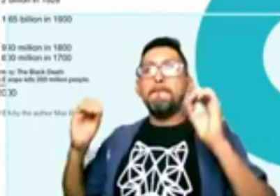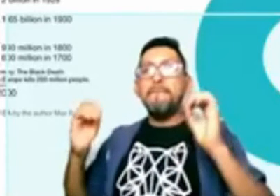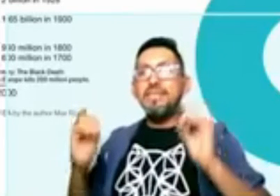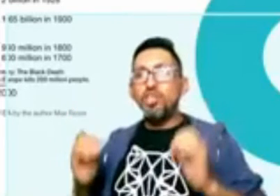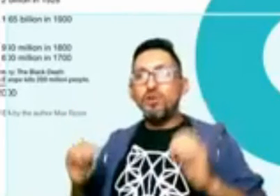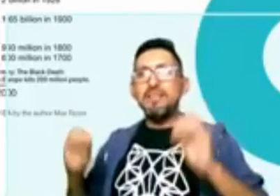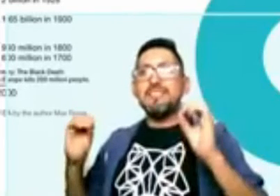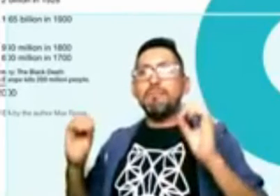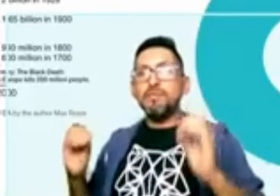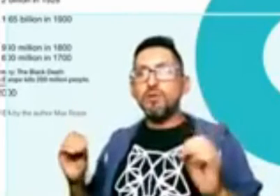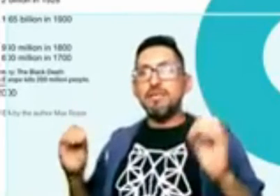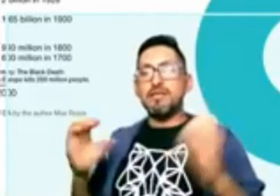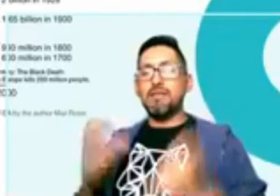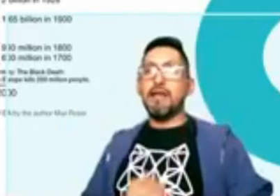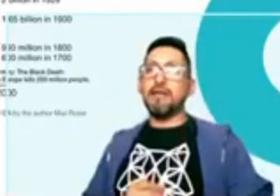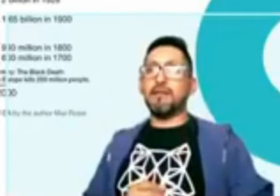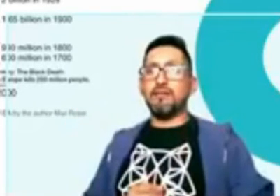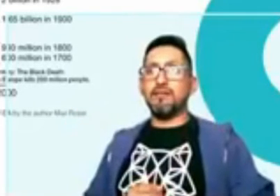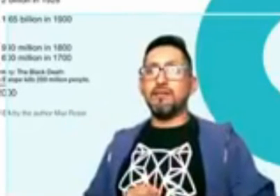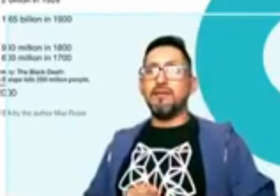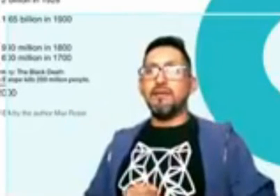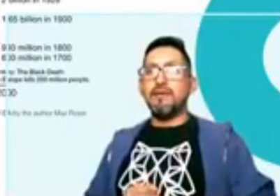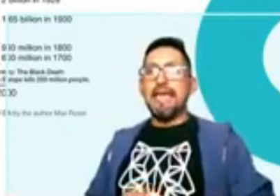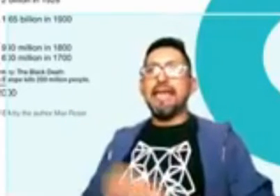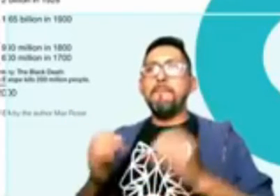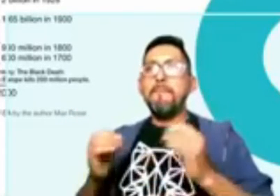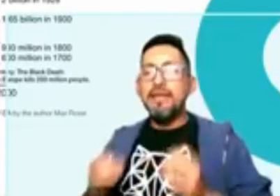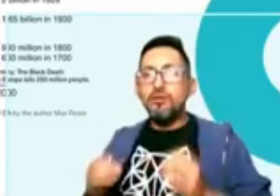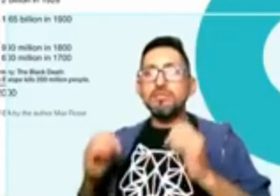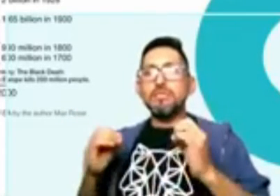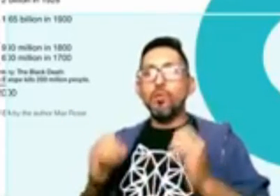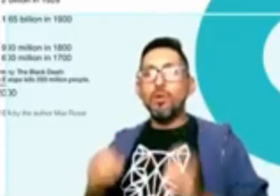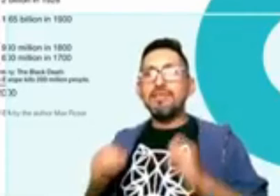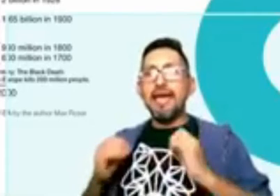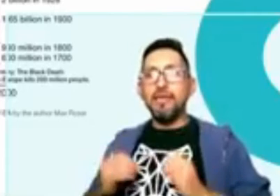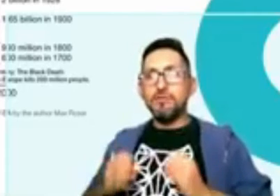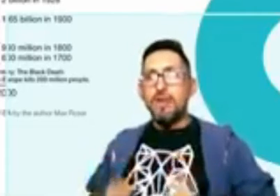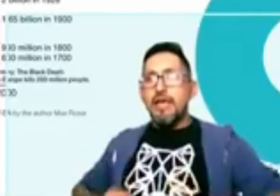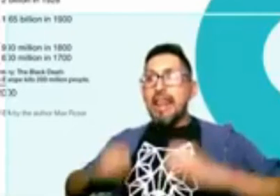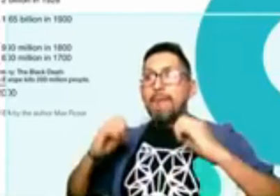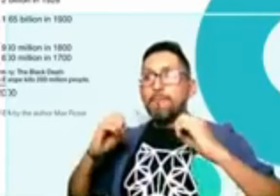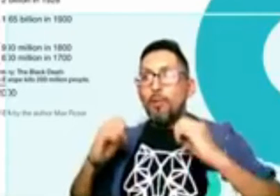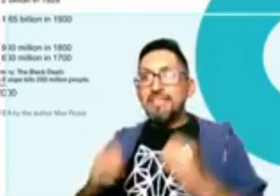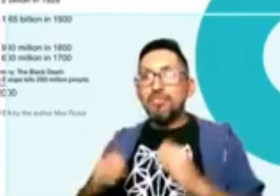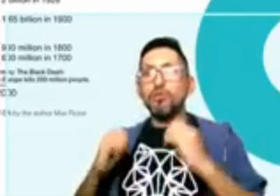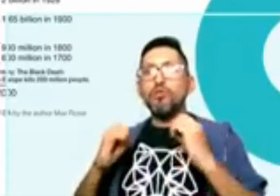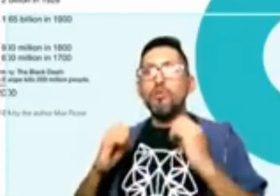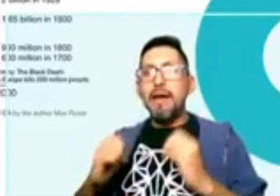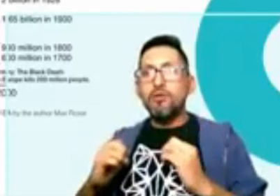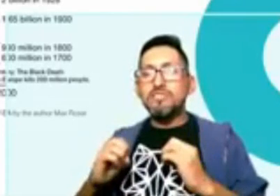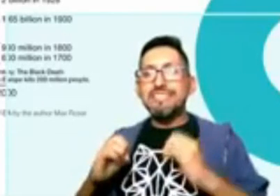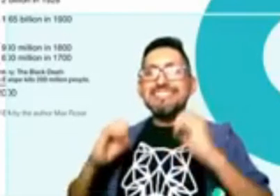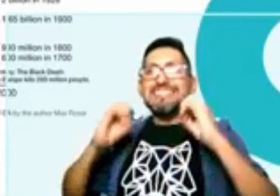7.700 millones de personas en el planeta. En menos de 50 años, la población